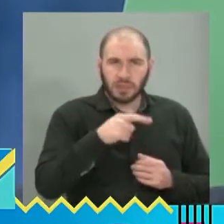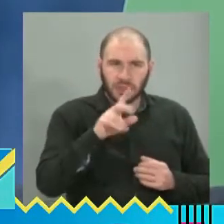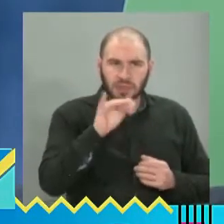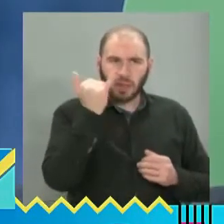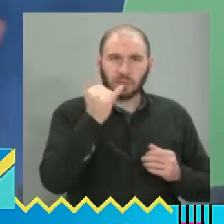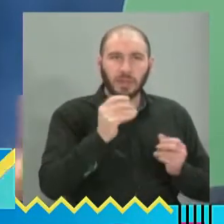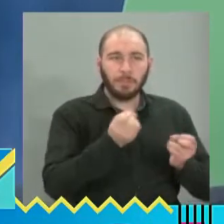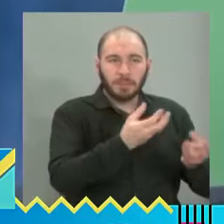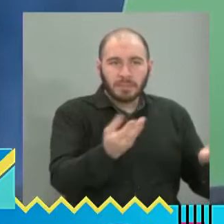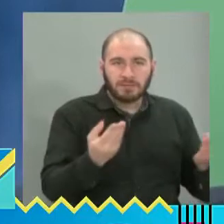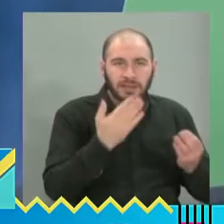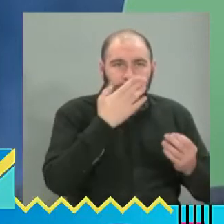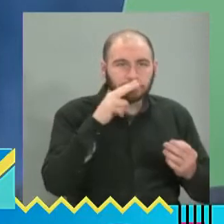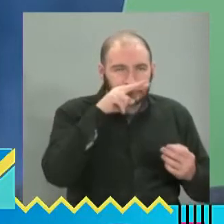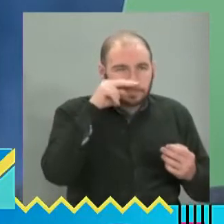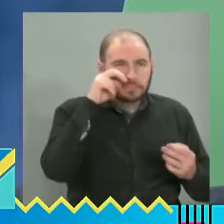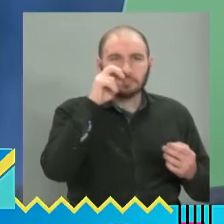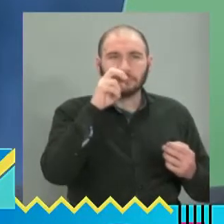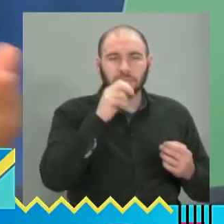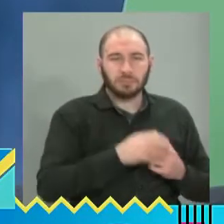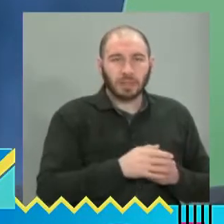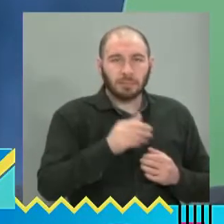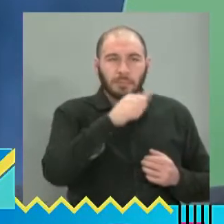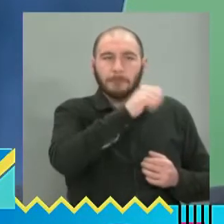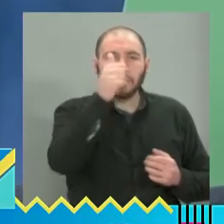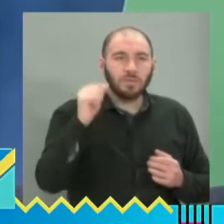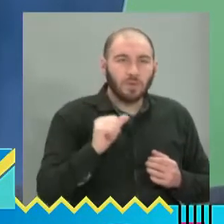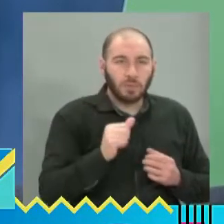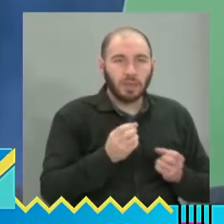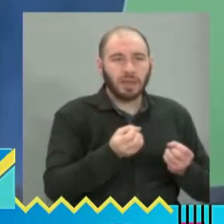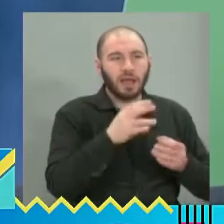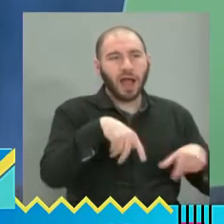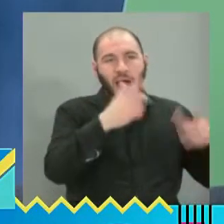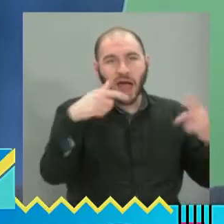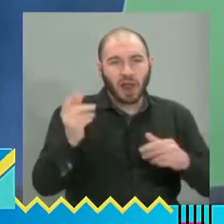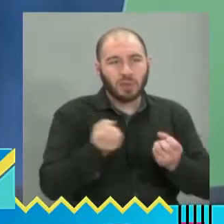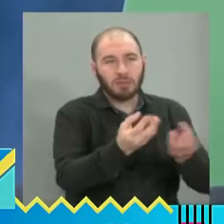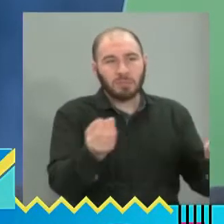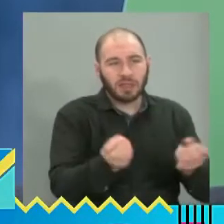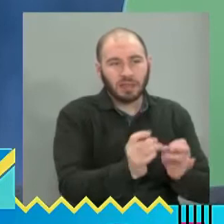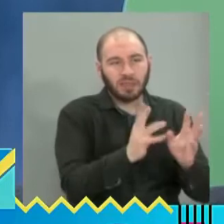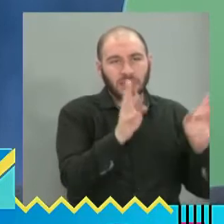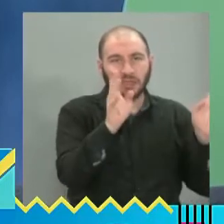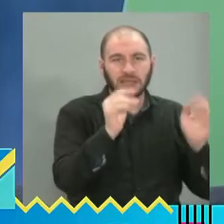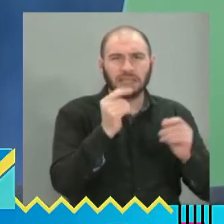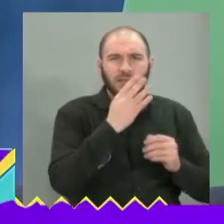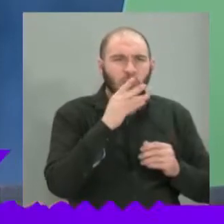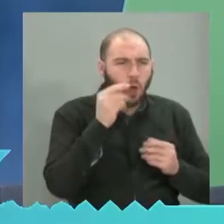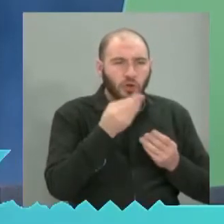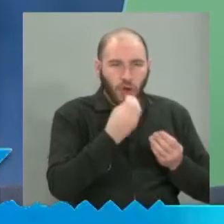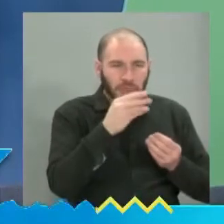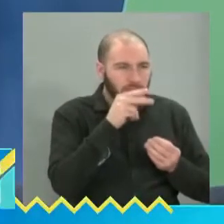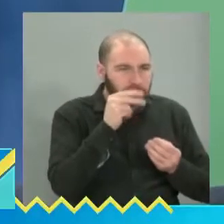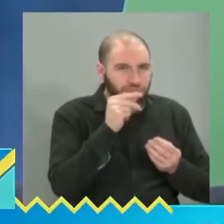en la primavera, a sentir los perfumes de los árboles y plantas que están floreciendo, sentir el gusto en la